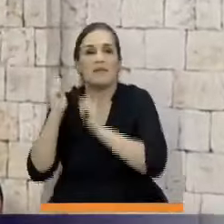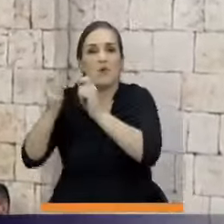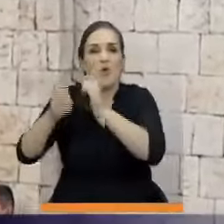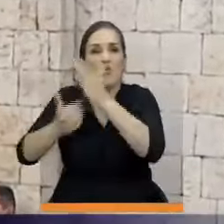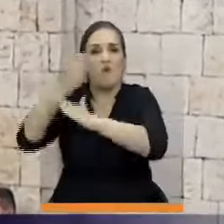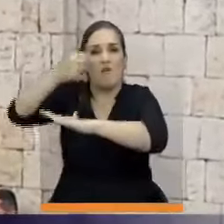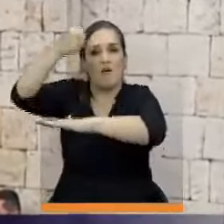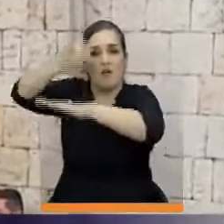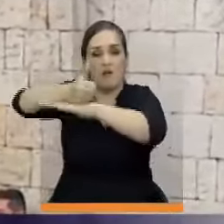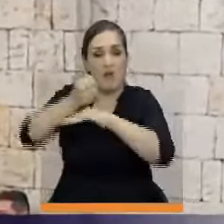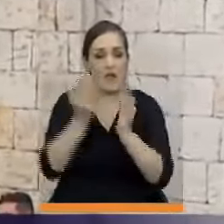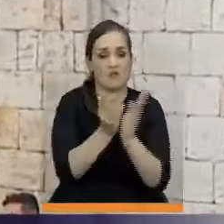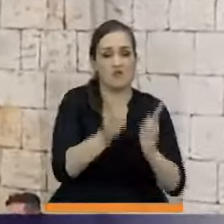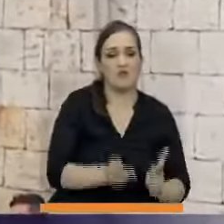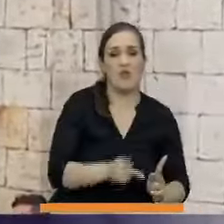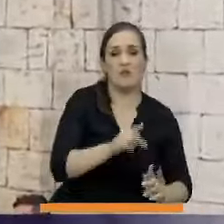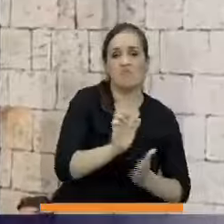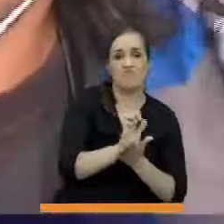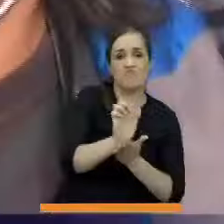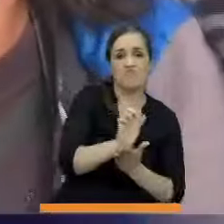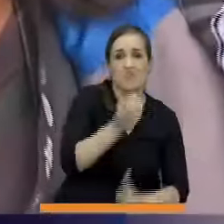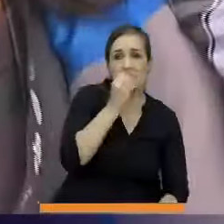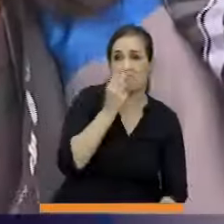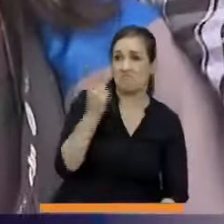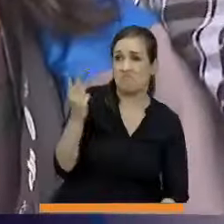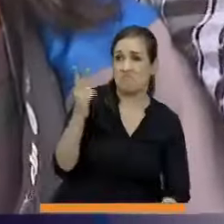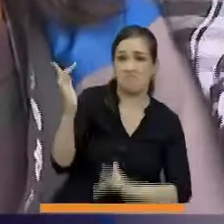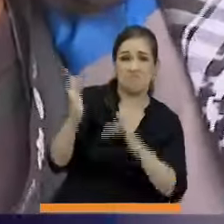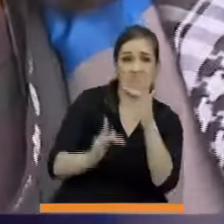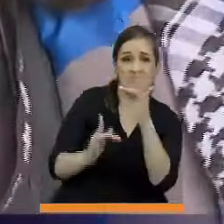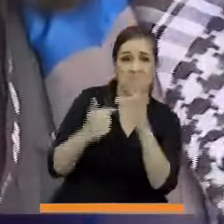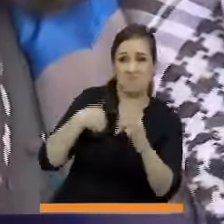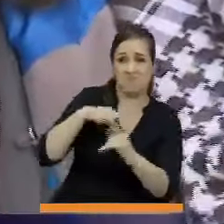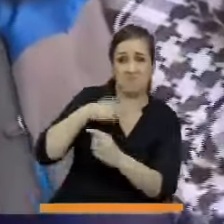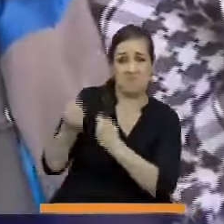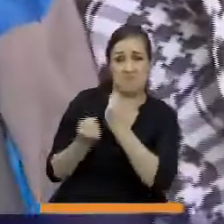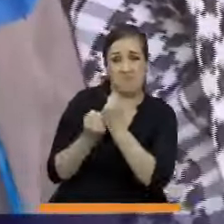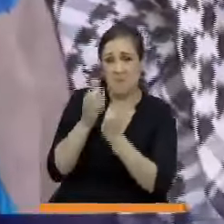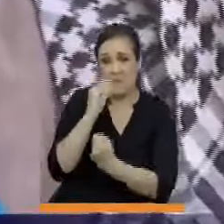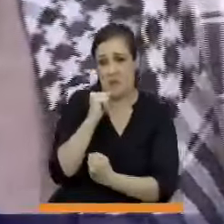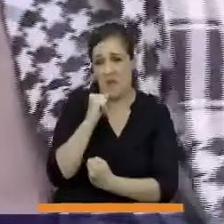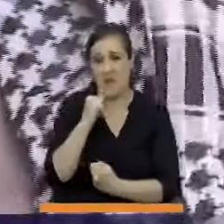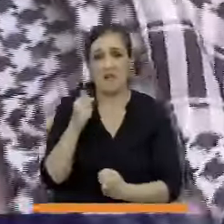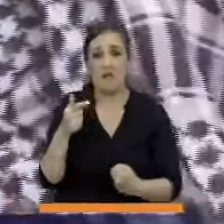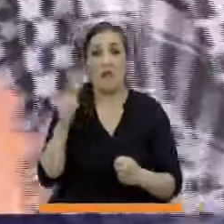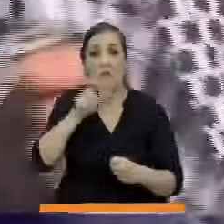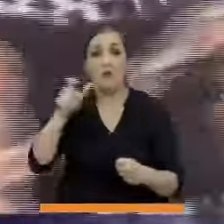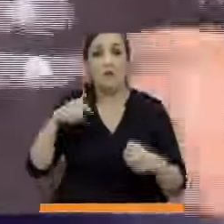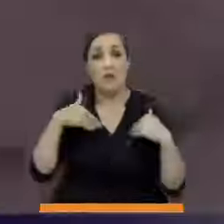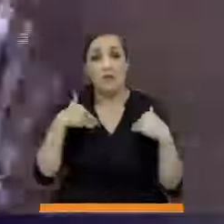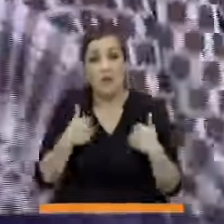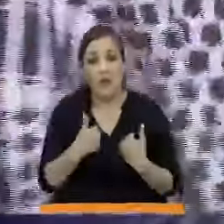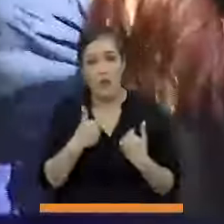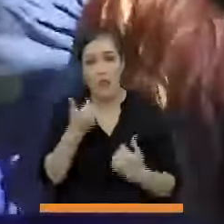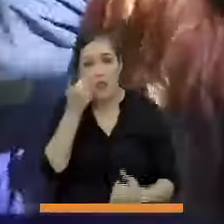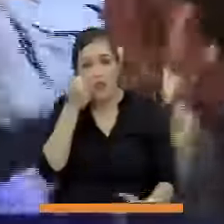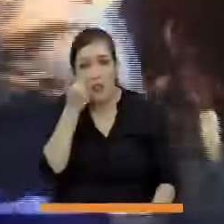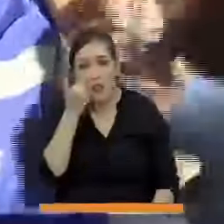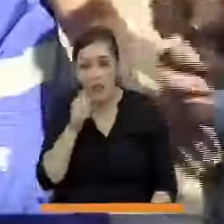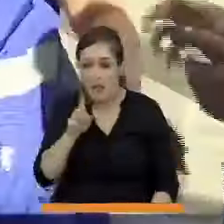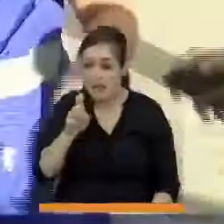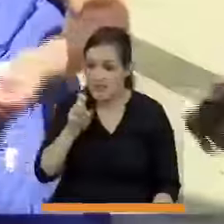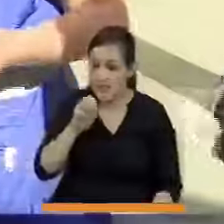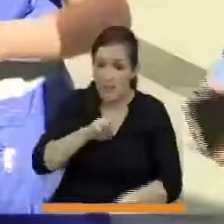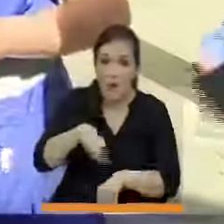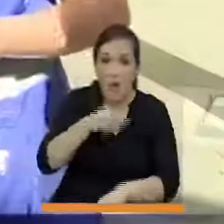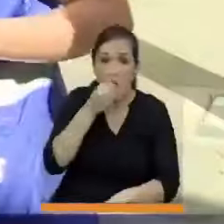los estudiantes en huelga de hambre la consideraron ilegítima. Estos daban muestras de decaimientos de su salud, tras más de 60